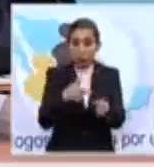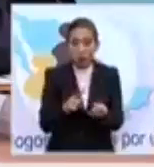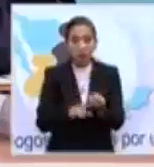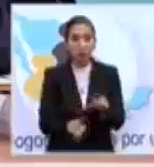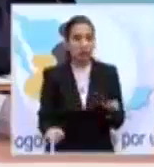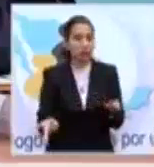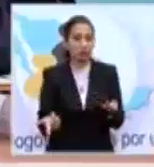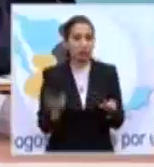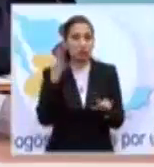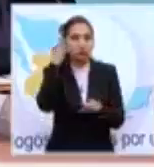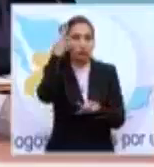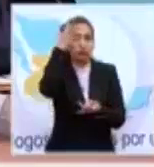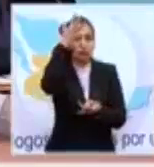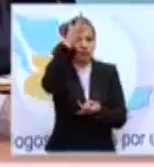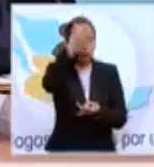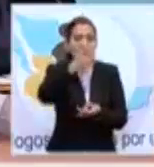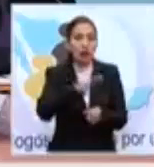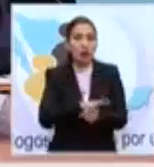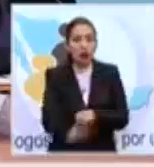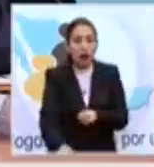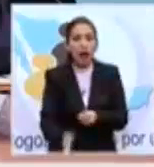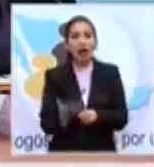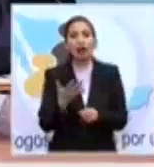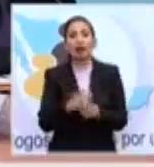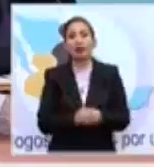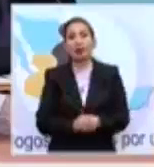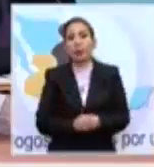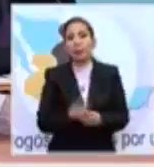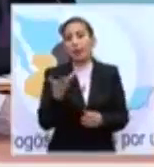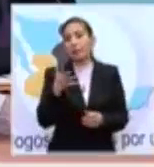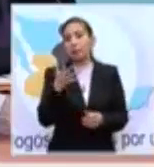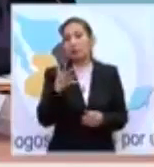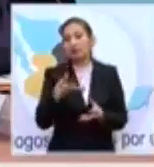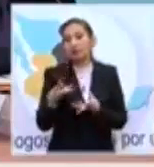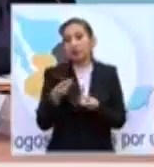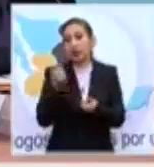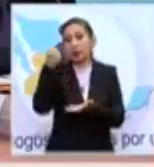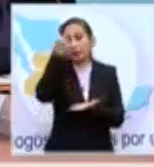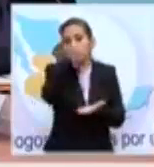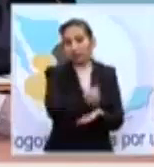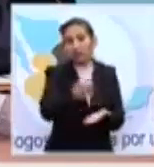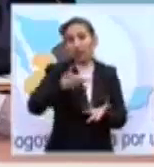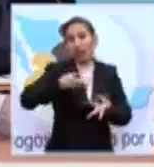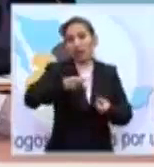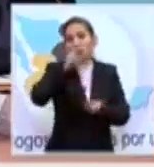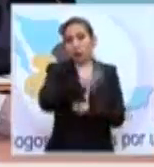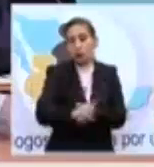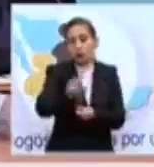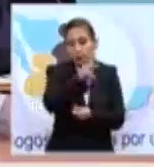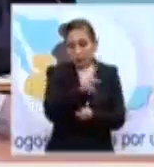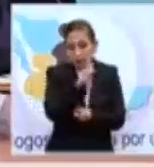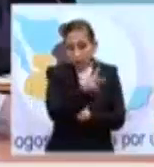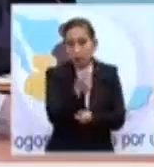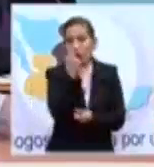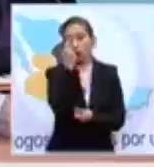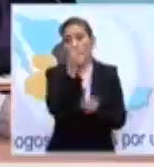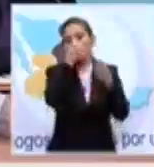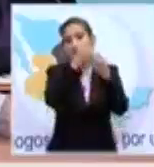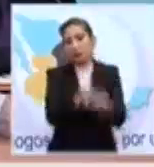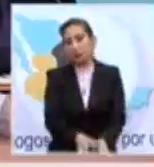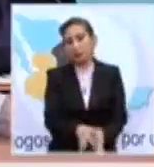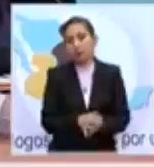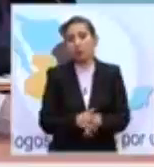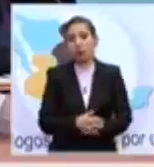lo que a la postre trae en la curva de, cuando menos, de inversión del gasto público, una pérdida para el